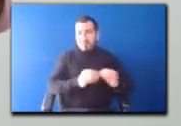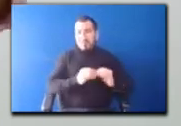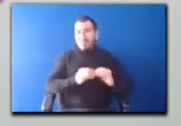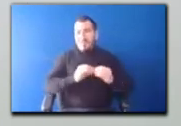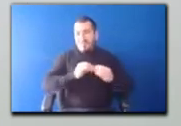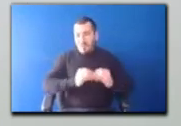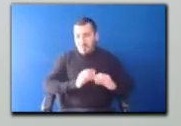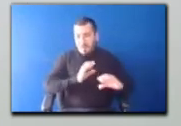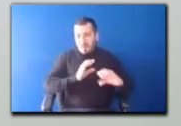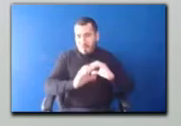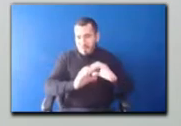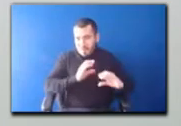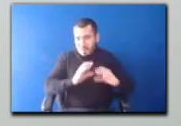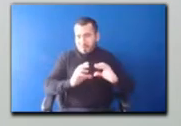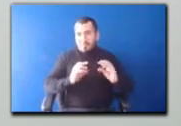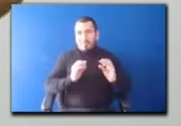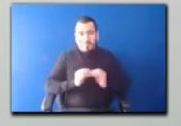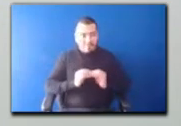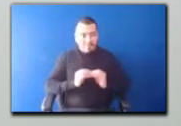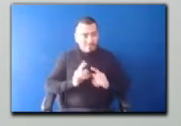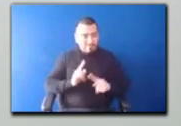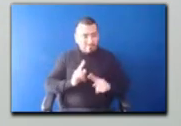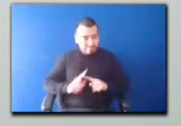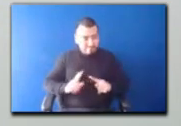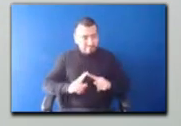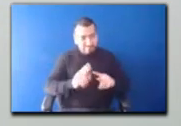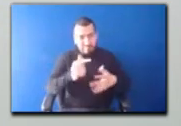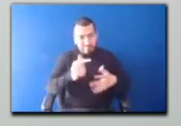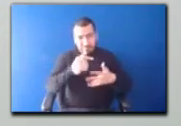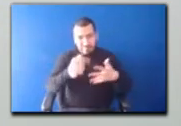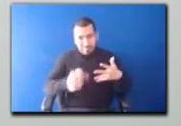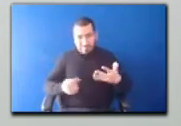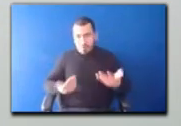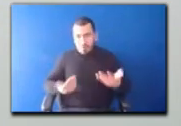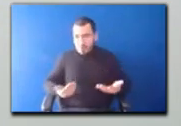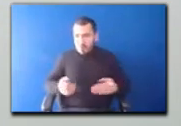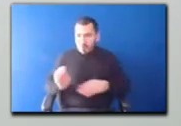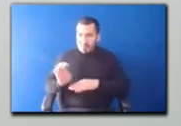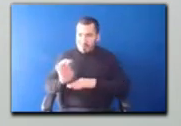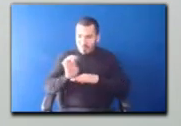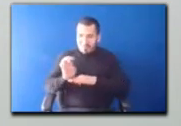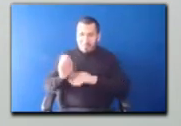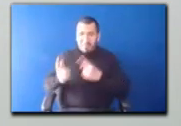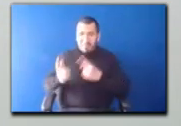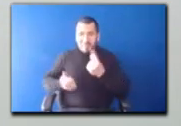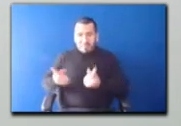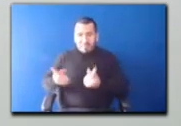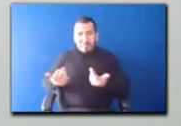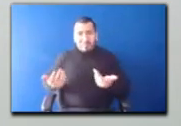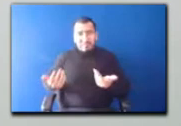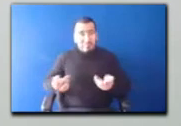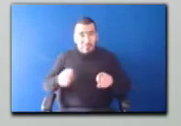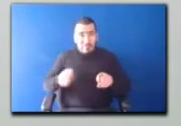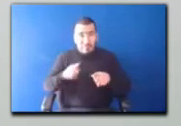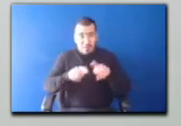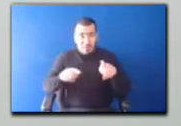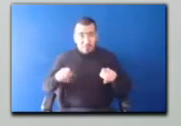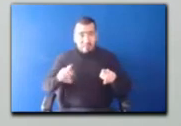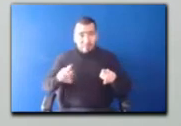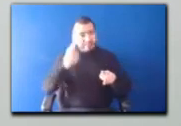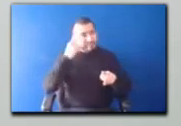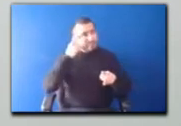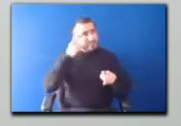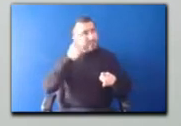de interactuar. Hoy, muchas de las cosas de la pandemia, de cómo hablan las entidades financieras, no todas. Algunos siguen creyendo en